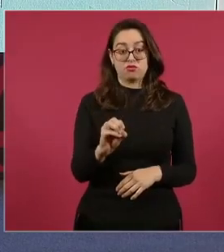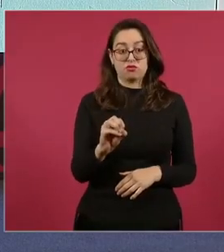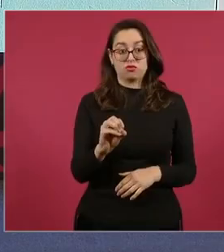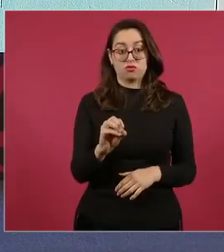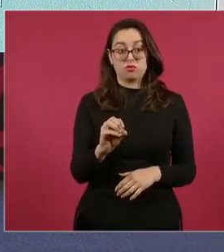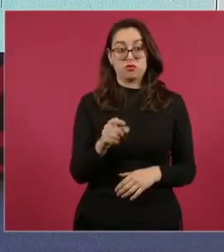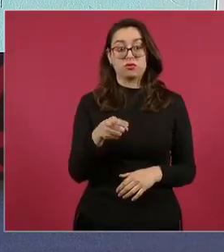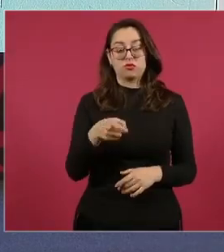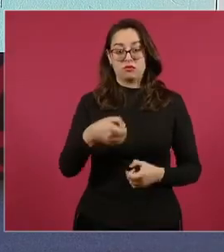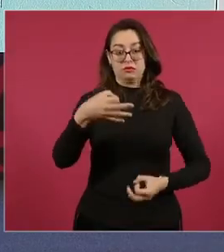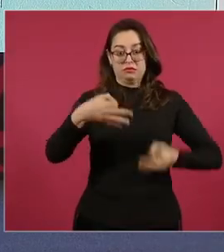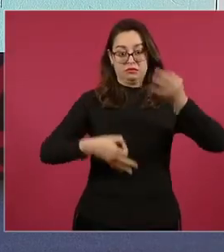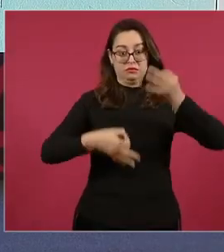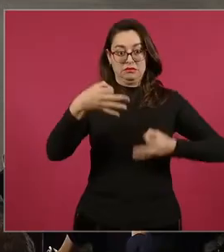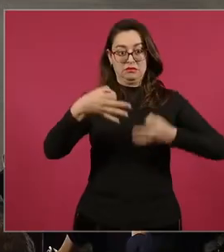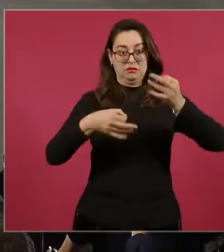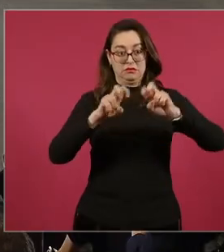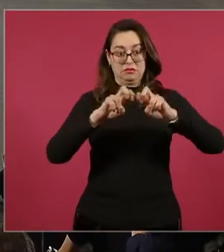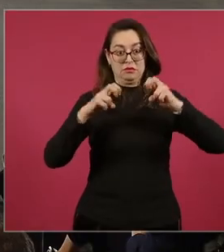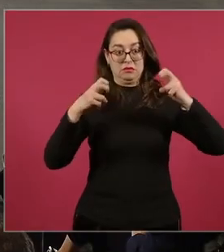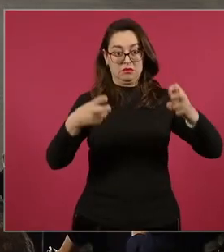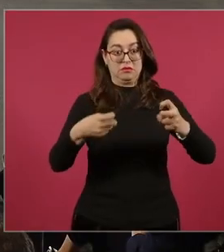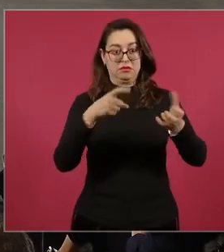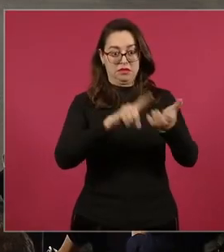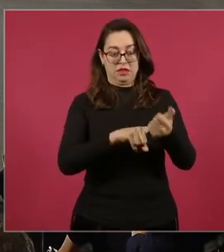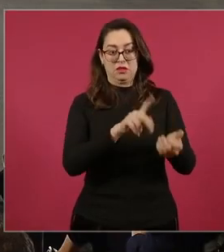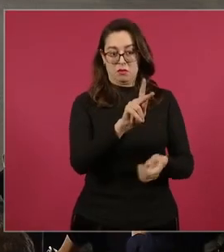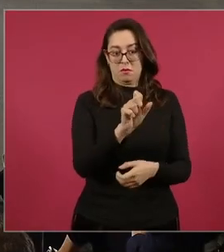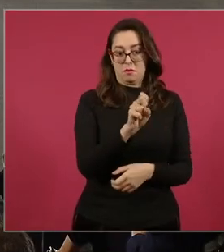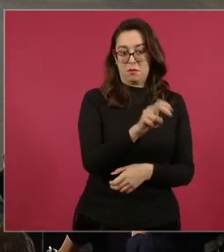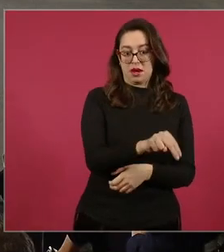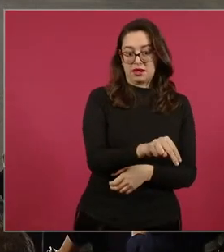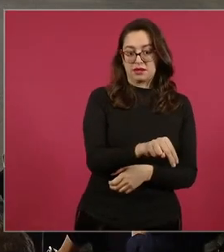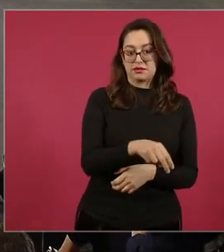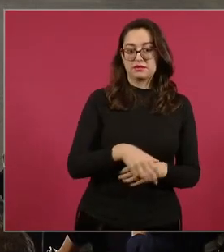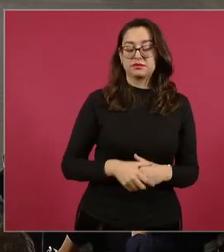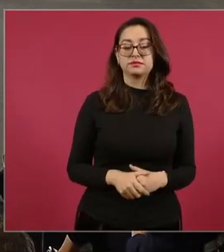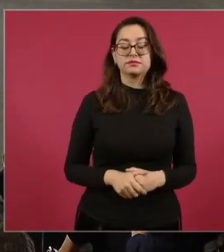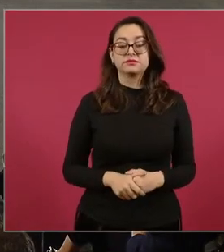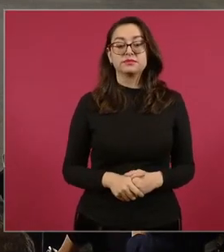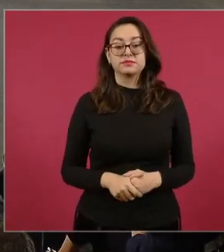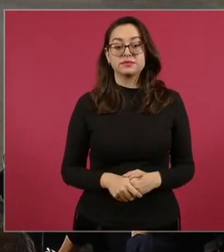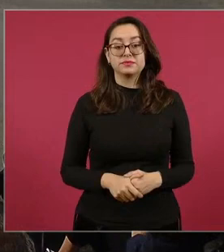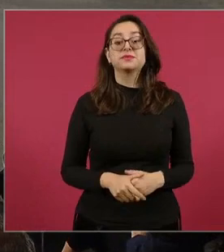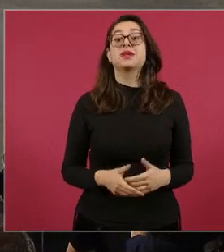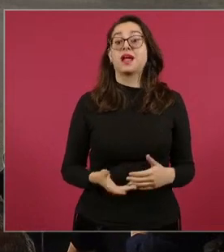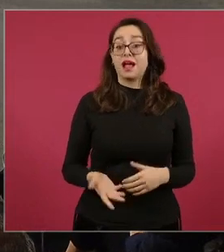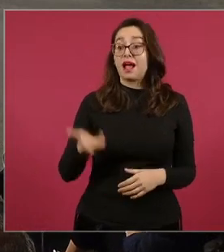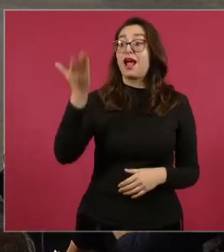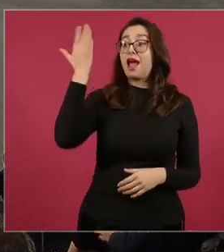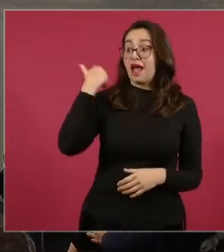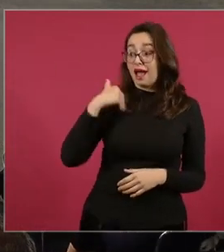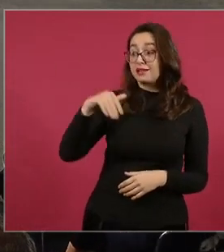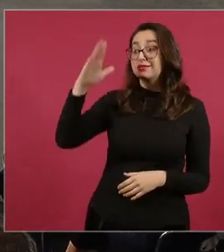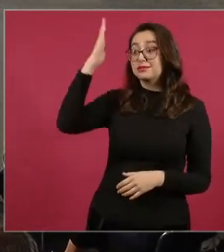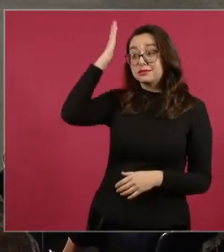como magistrado. Ese magistrado fue dirigente del PAN en Coahuila. ¿Era el dirigente del PAN en